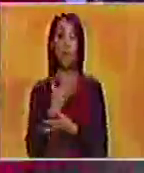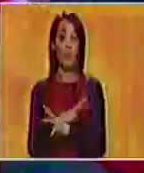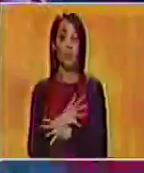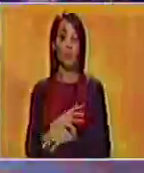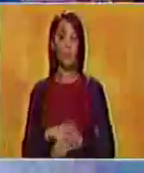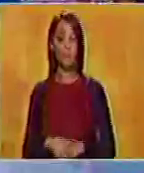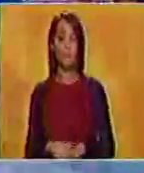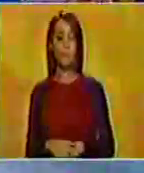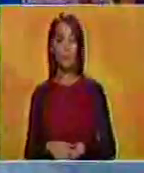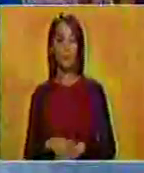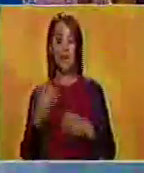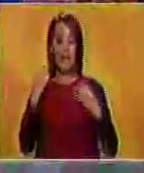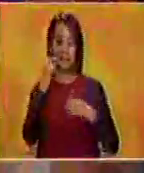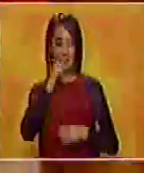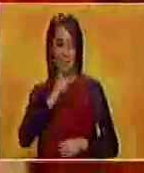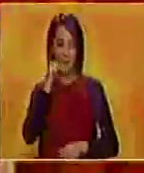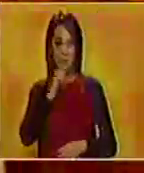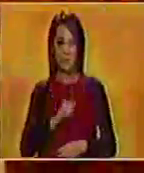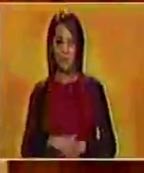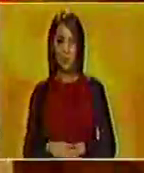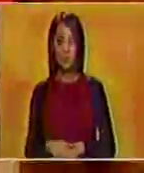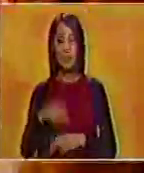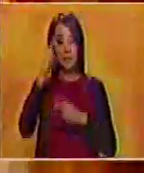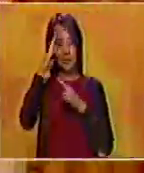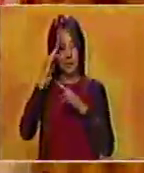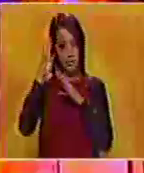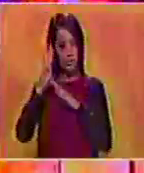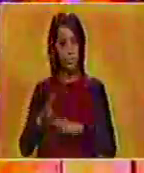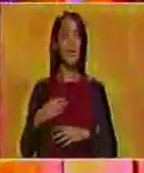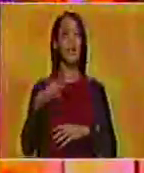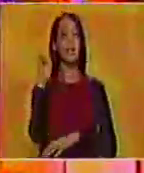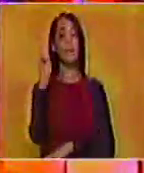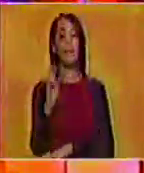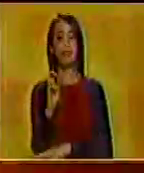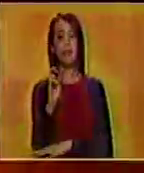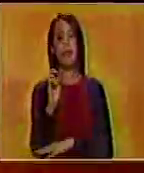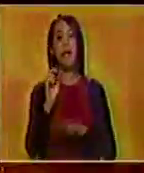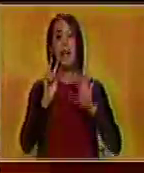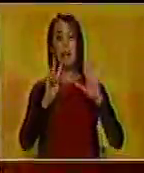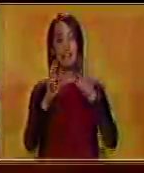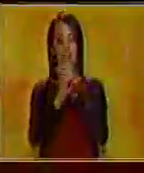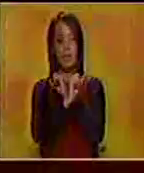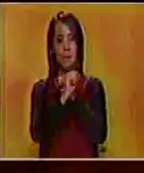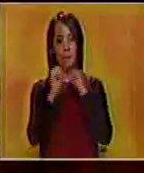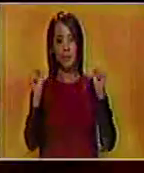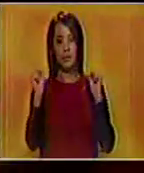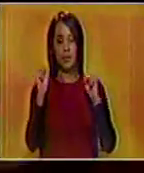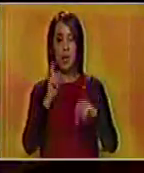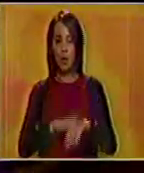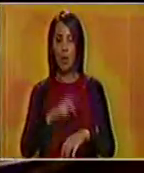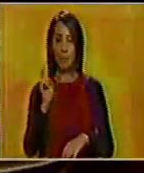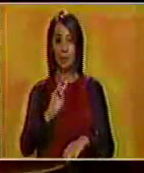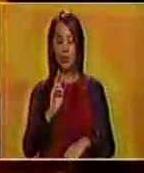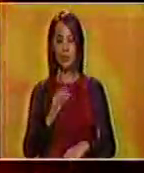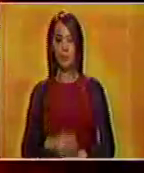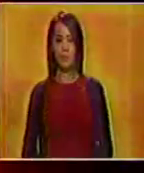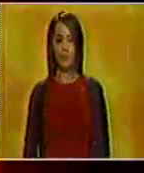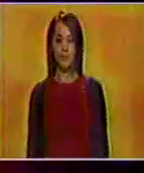ocasión, arrancará el sábado. La ceremonia de apertura se llevará a cabo el viernes a las 7 de la mañana, hora de Venezuela.